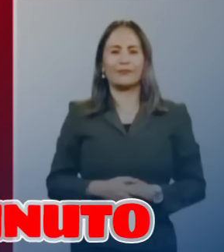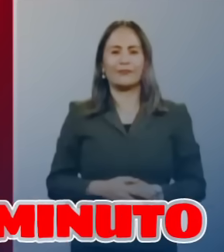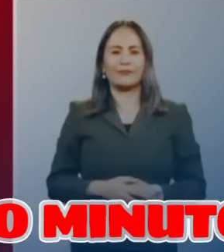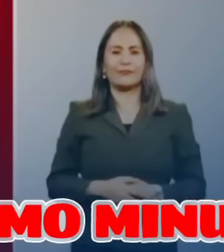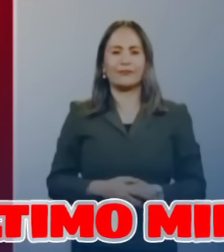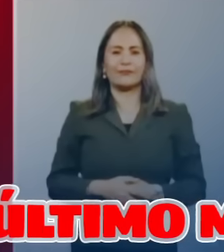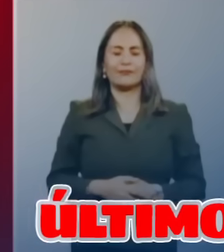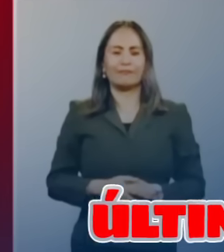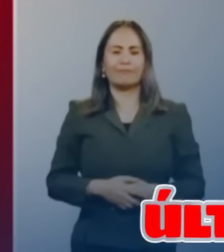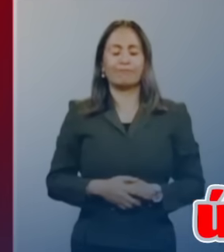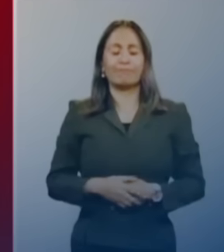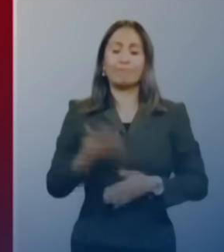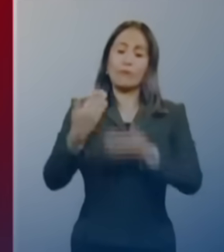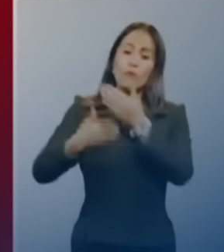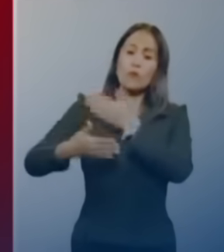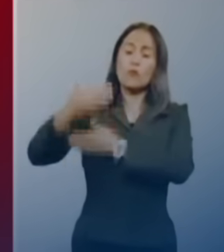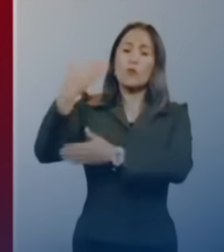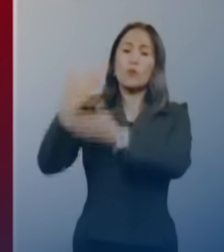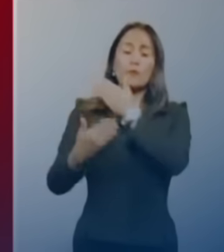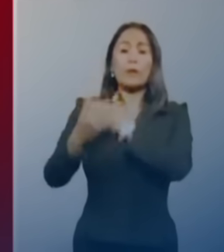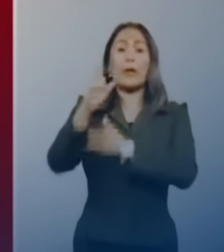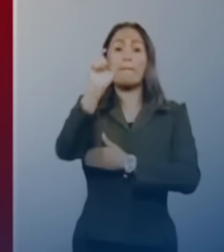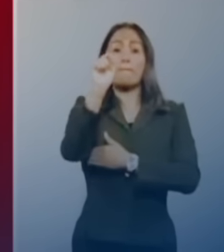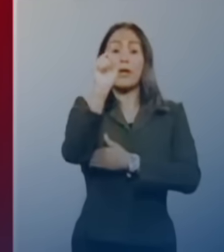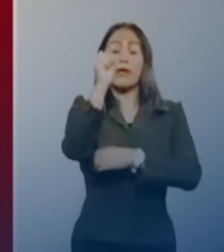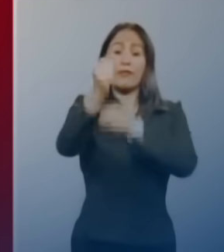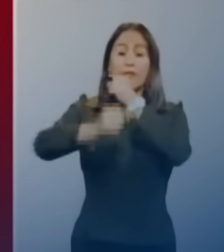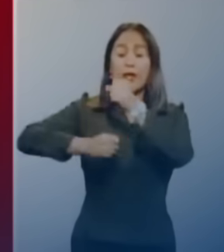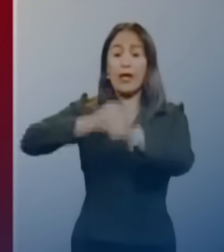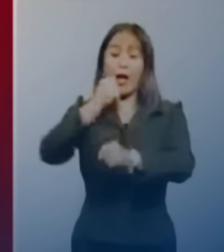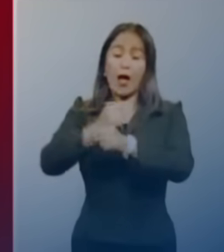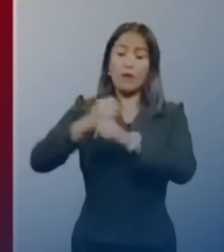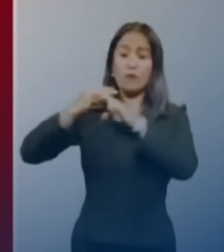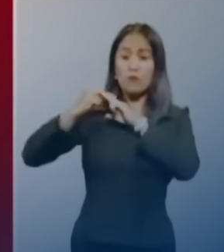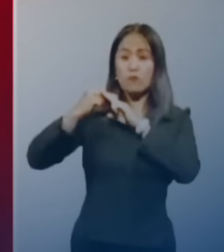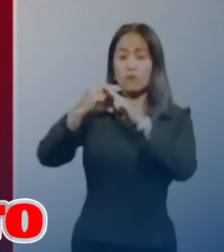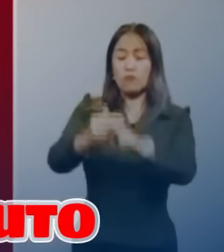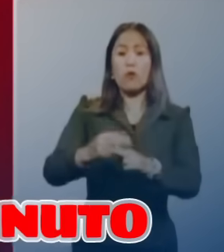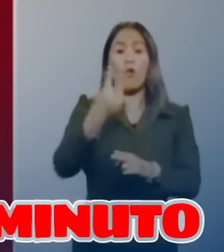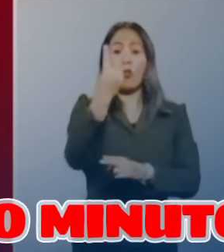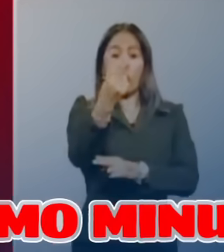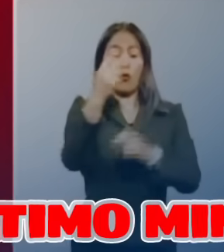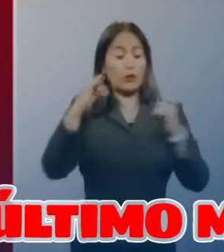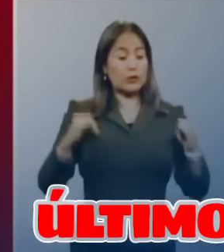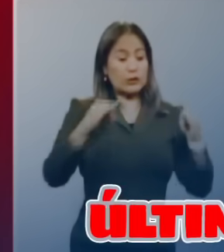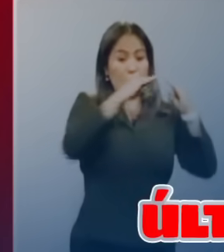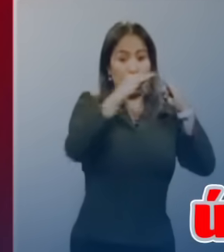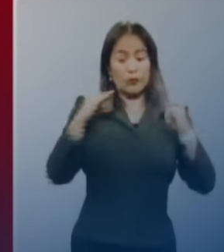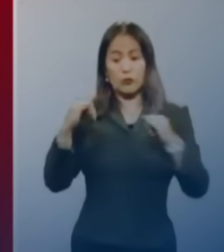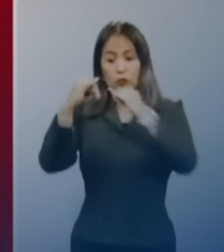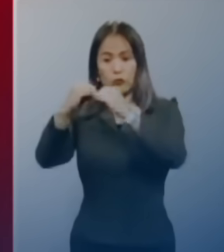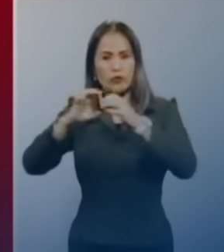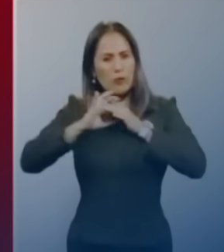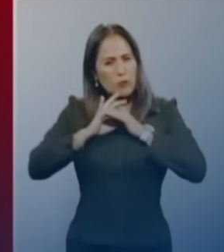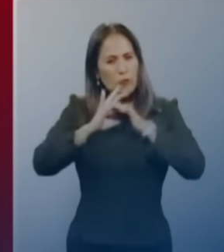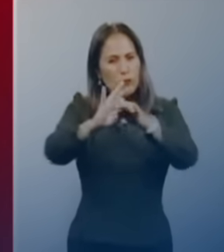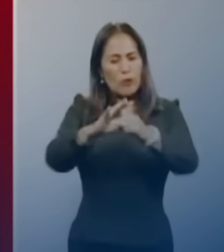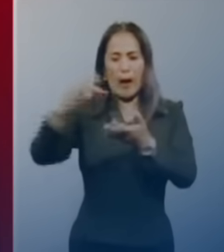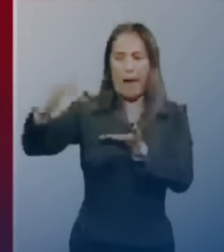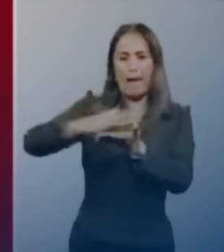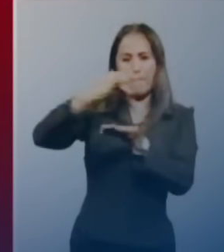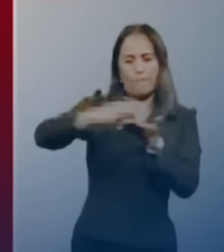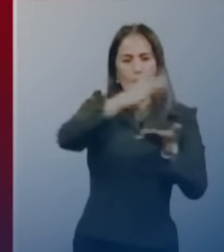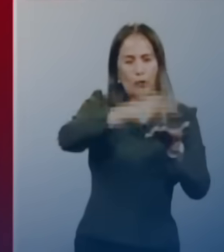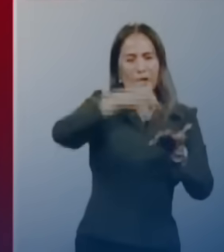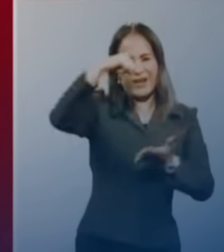internacional. Desde hace más de dos décadas, ambas instituciones han sido aliadas de este Poder